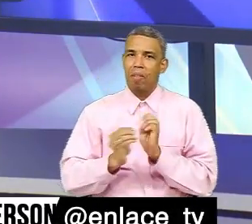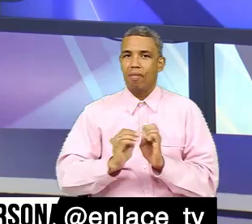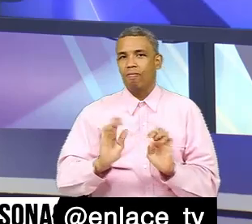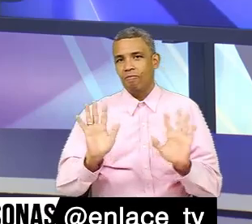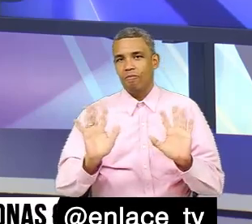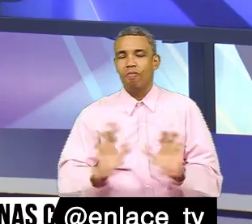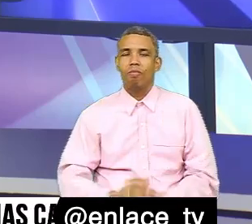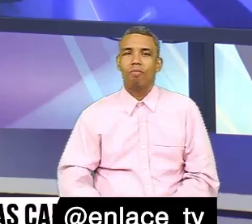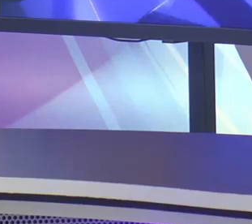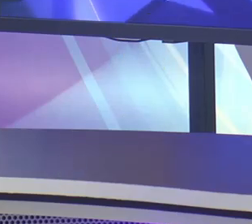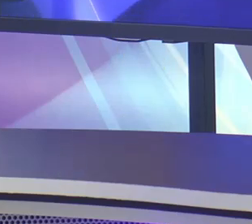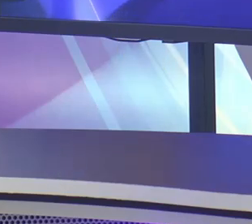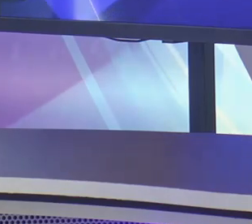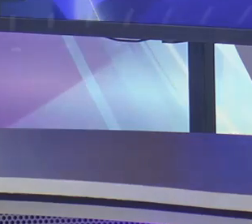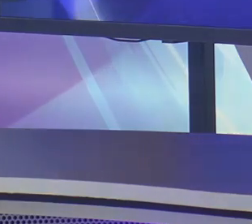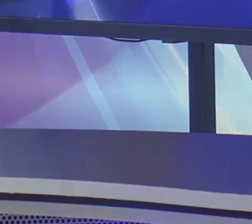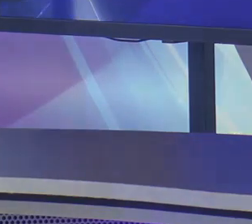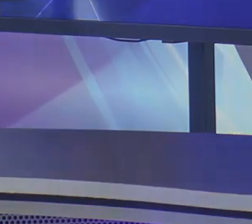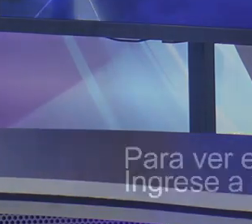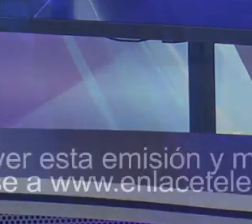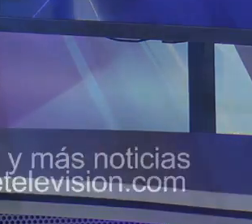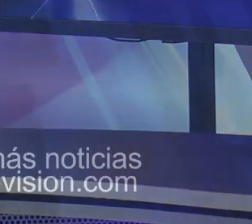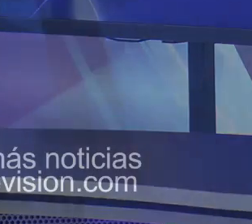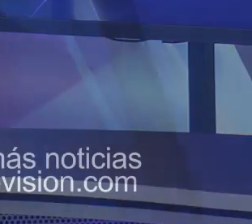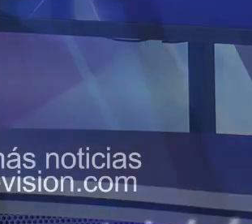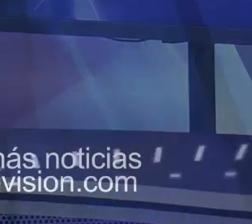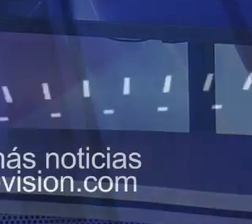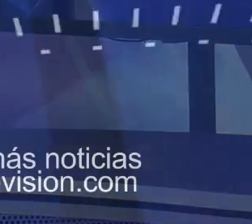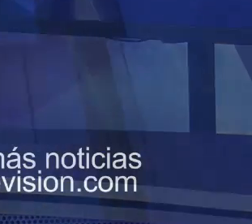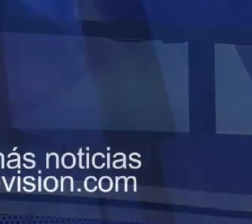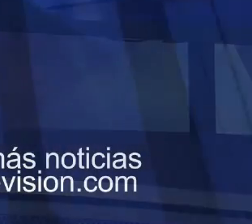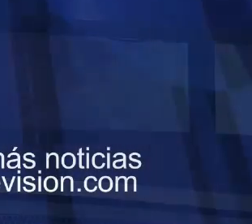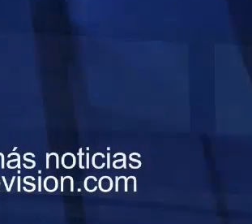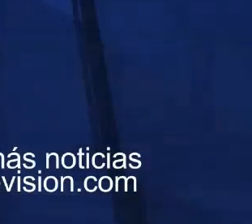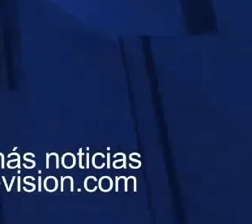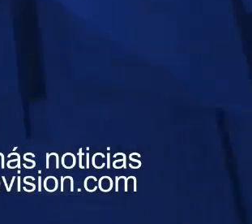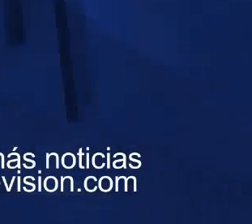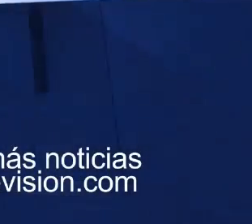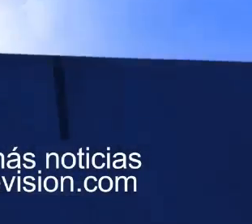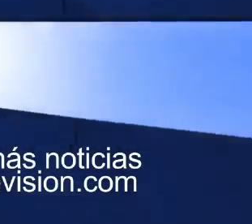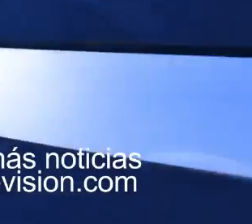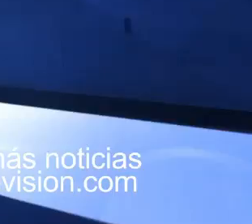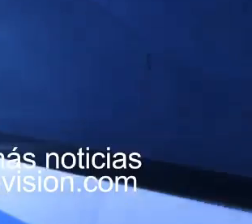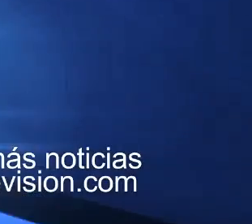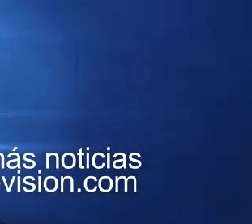Feliz noche.